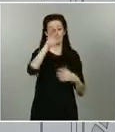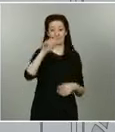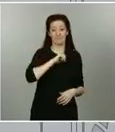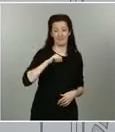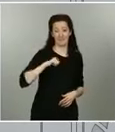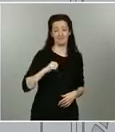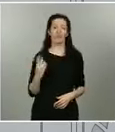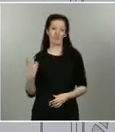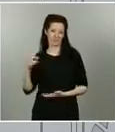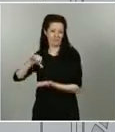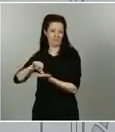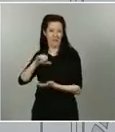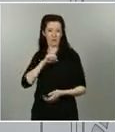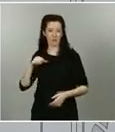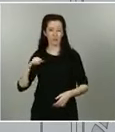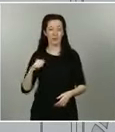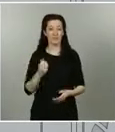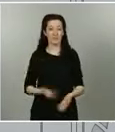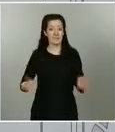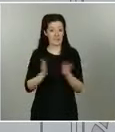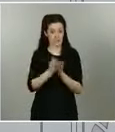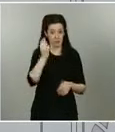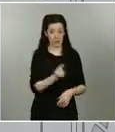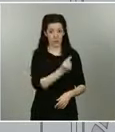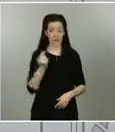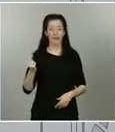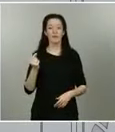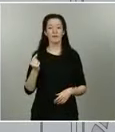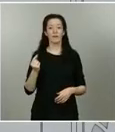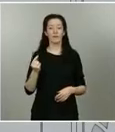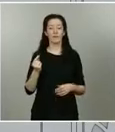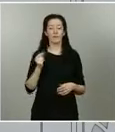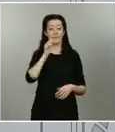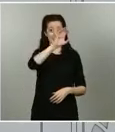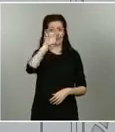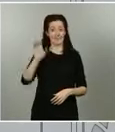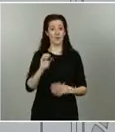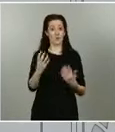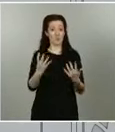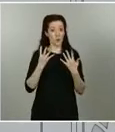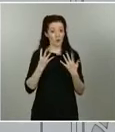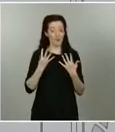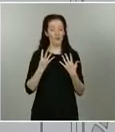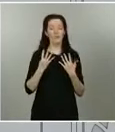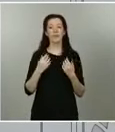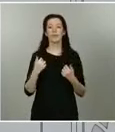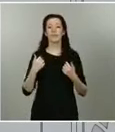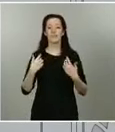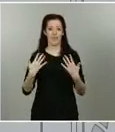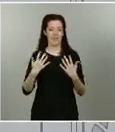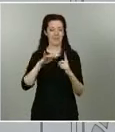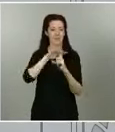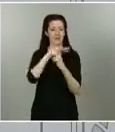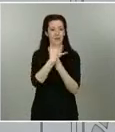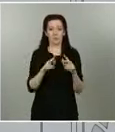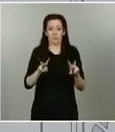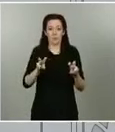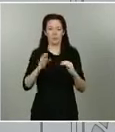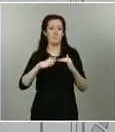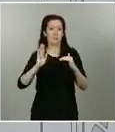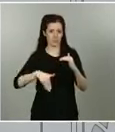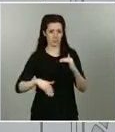autónomas, 9 de ellas han tenido menos de 10 casos en estas últimas 24 horas, lo cual es muy